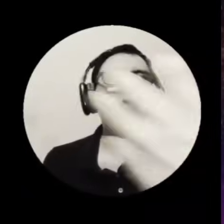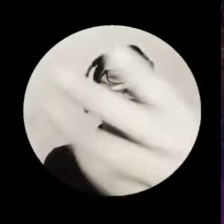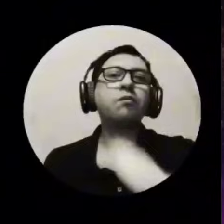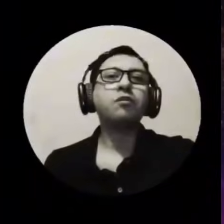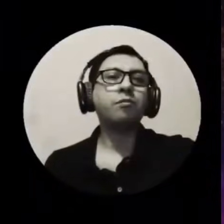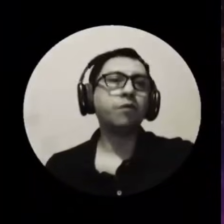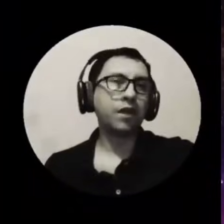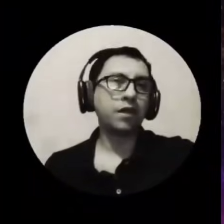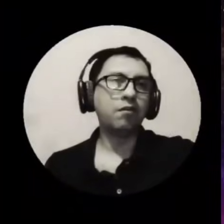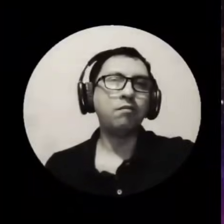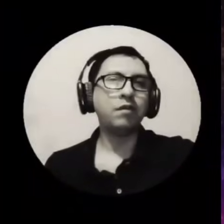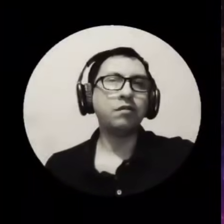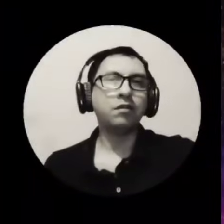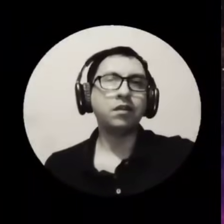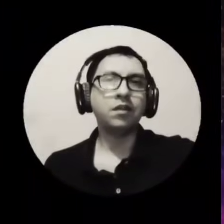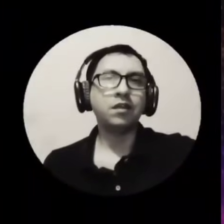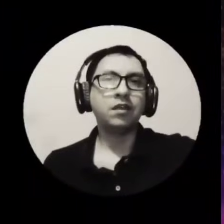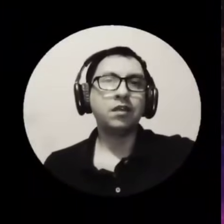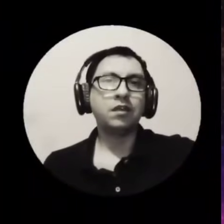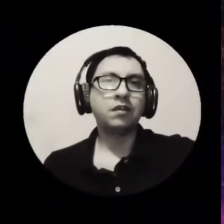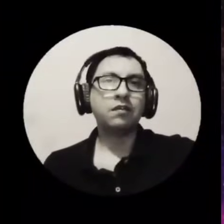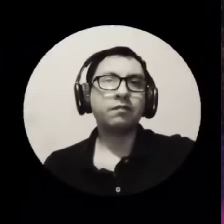Vergüenza es haber votado por Calderón, mano.